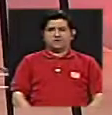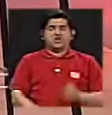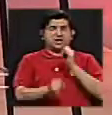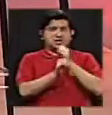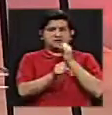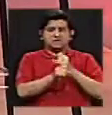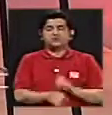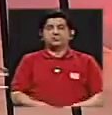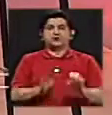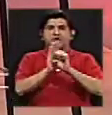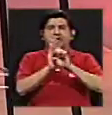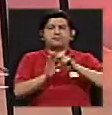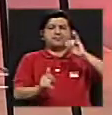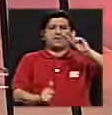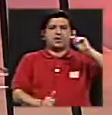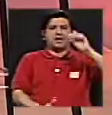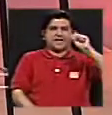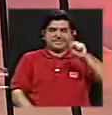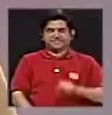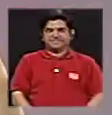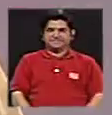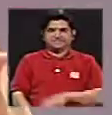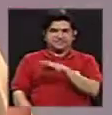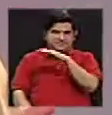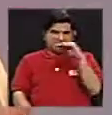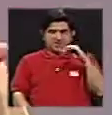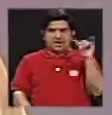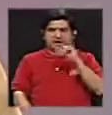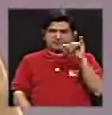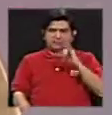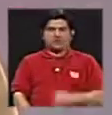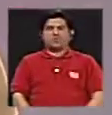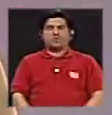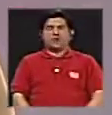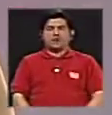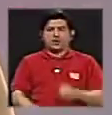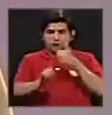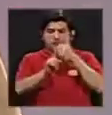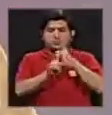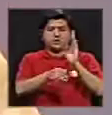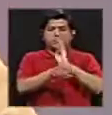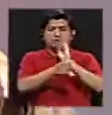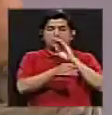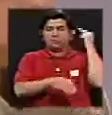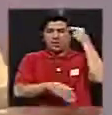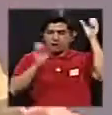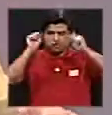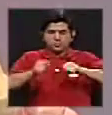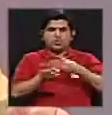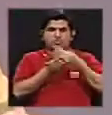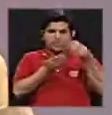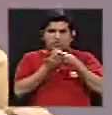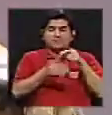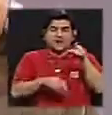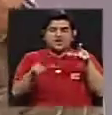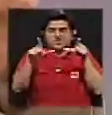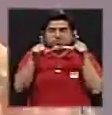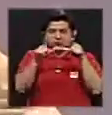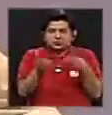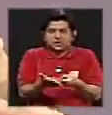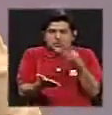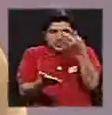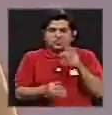instituciones como el INSS y también los propios bancos del Estado puedan comprar títulos valores a